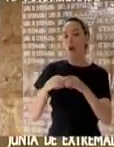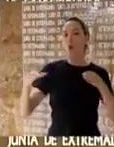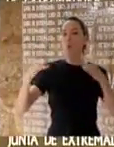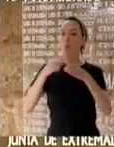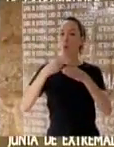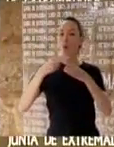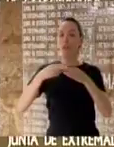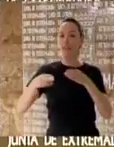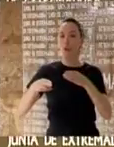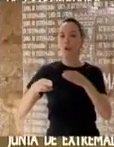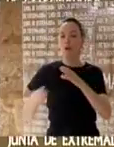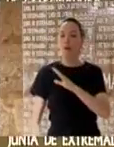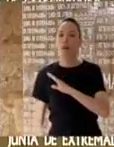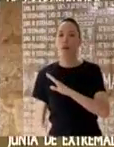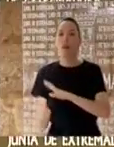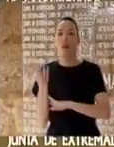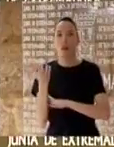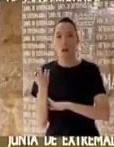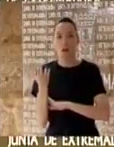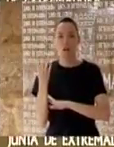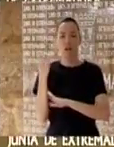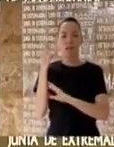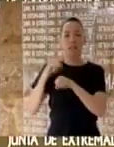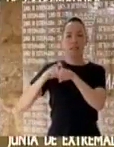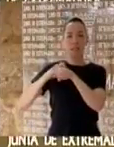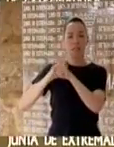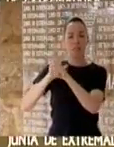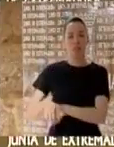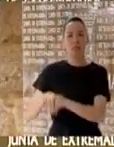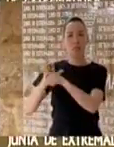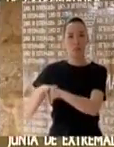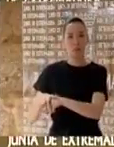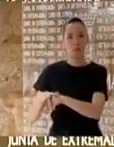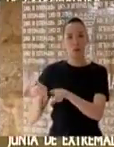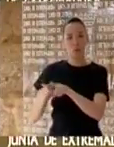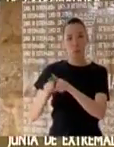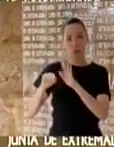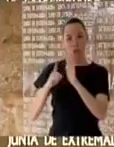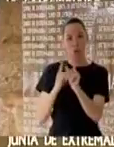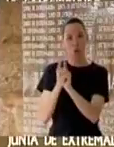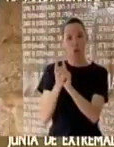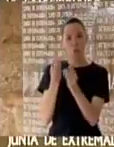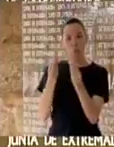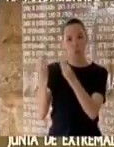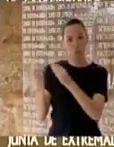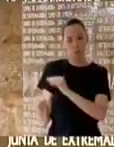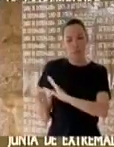movimientos populistas / xenófobos, en muchas partes de Europa, en muchas partes del mundo,